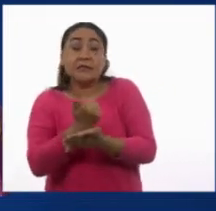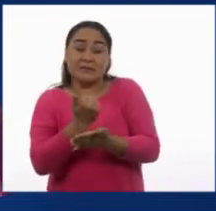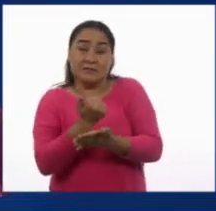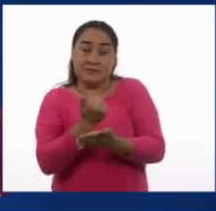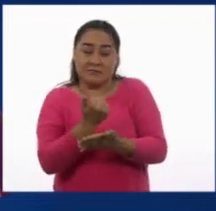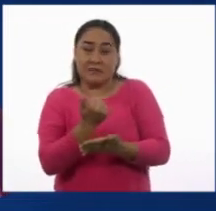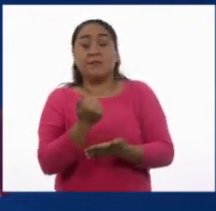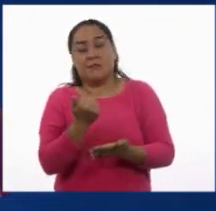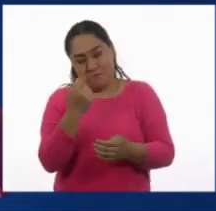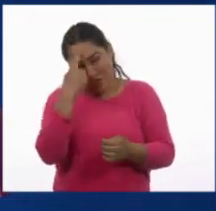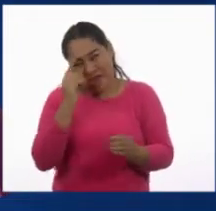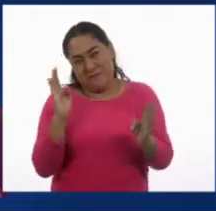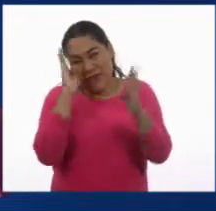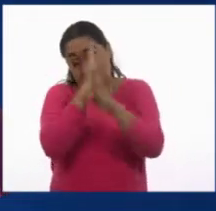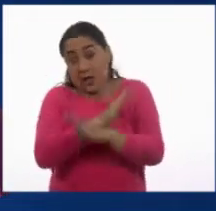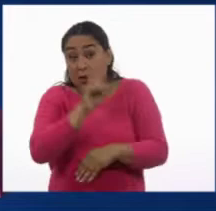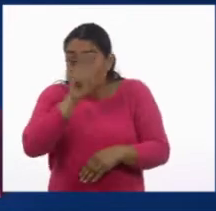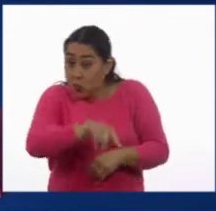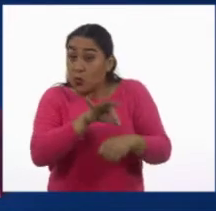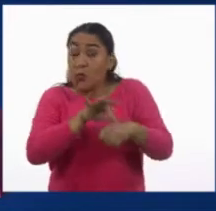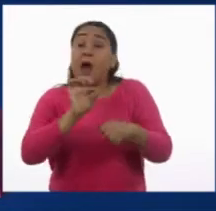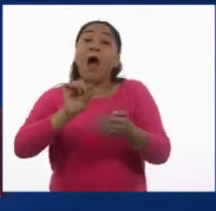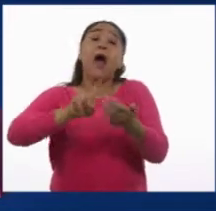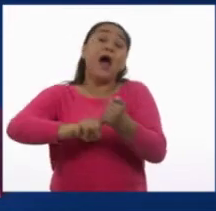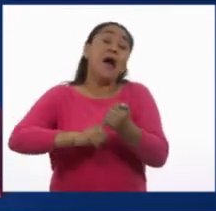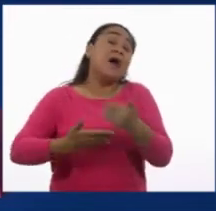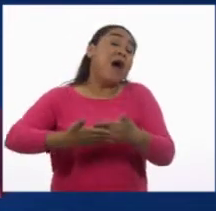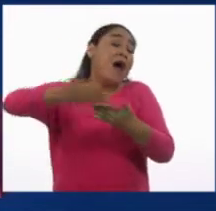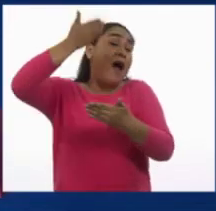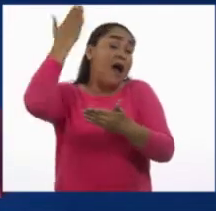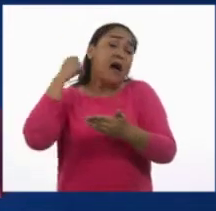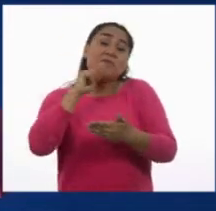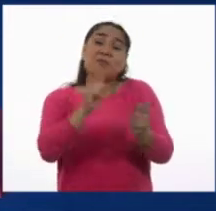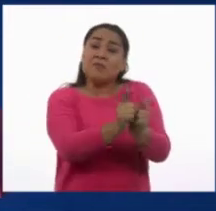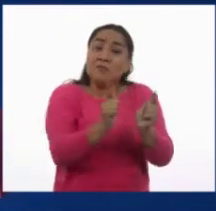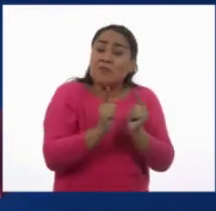en encuentros poco amistosos entre personas y grupos humanos.